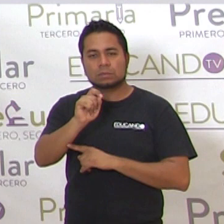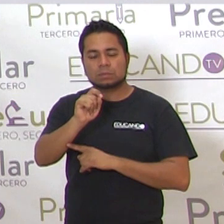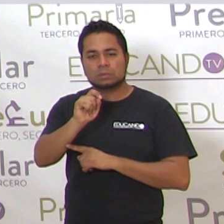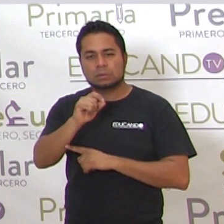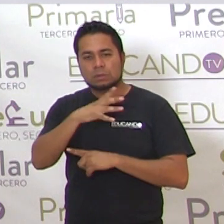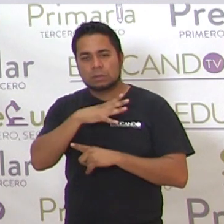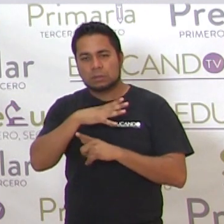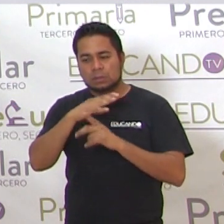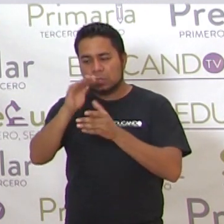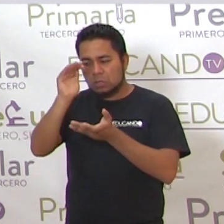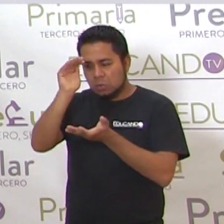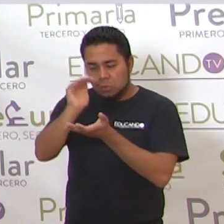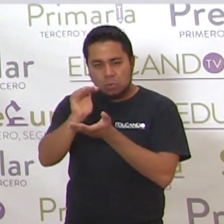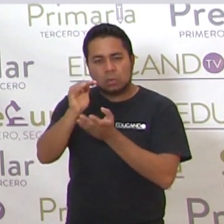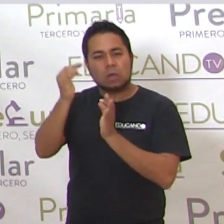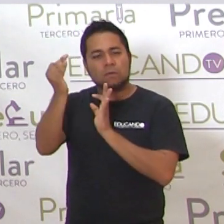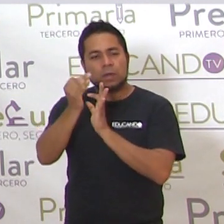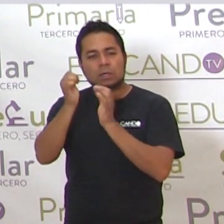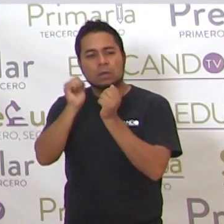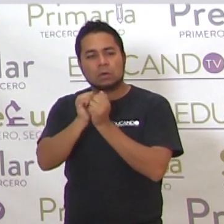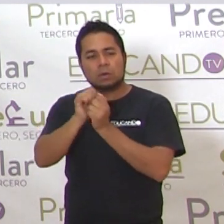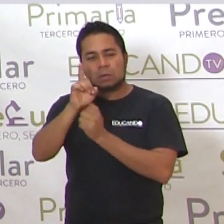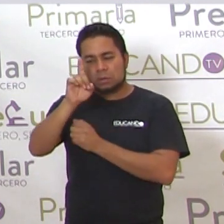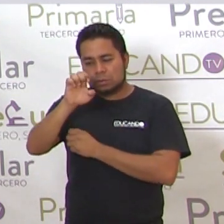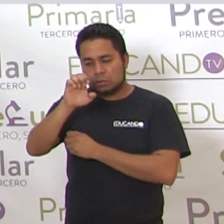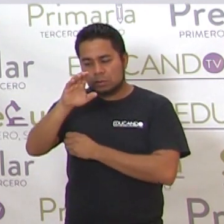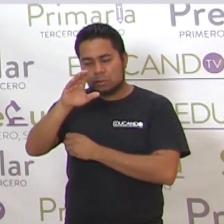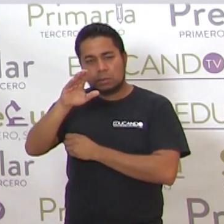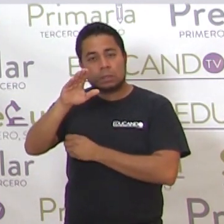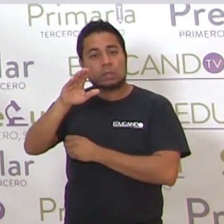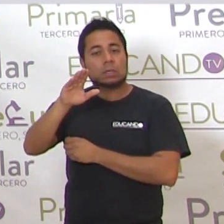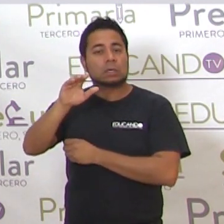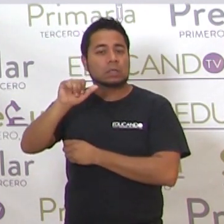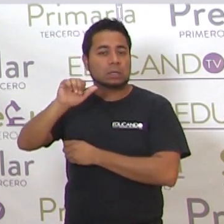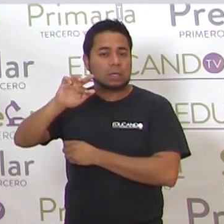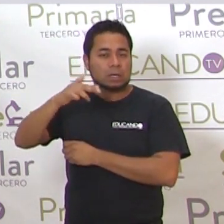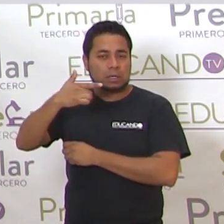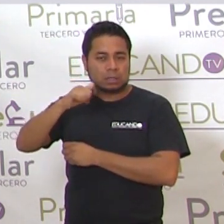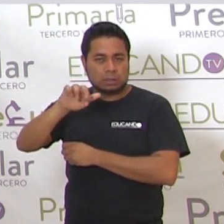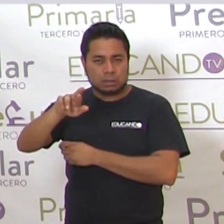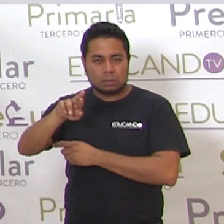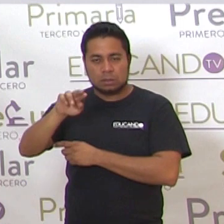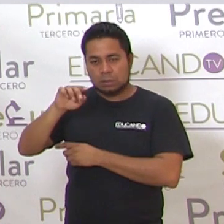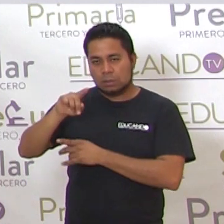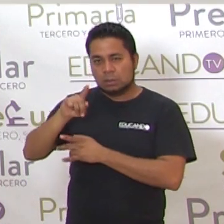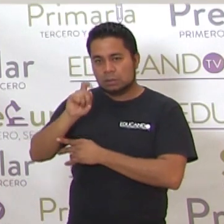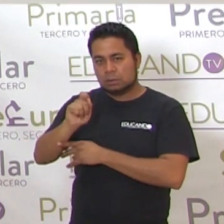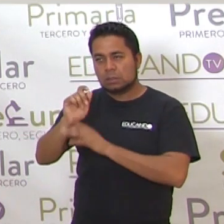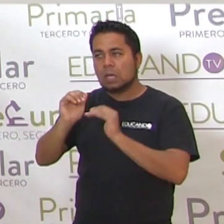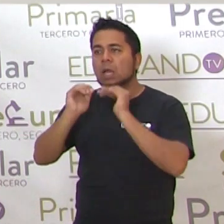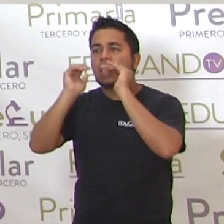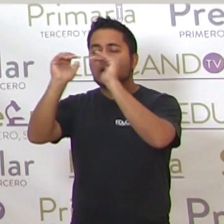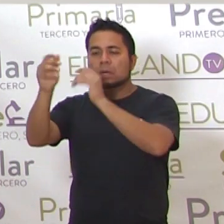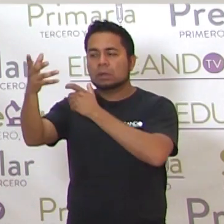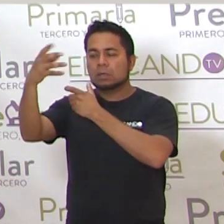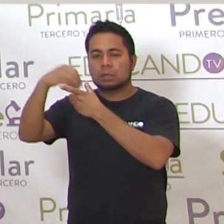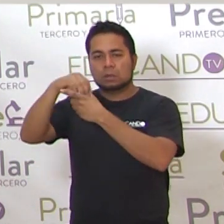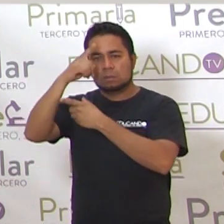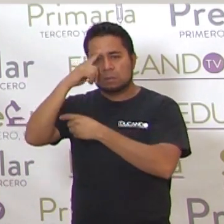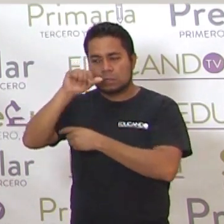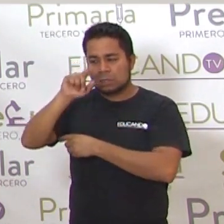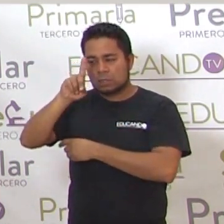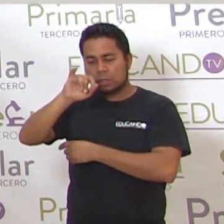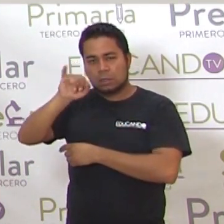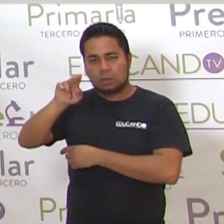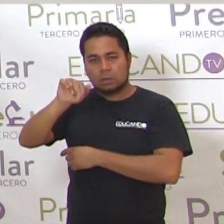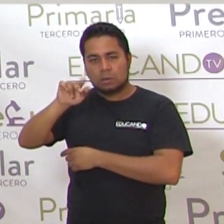descartar y aquí arriba tenemos el icono del clip con su título que es adjuntar y para que